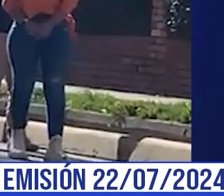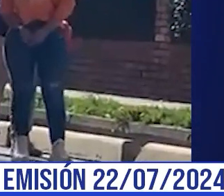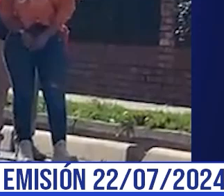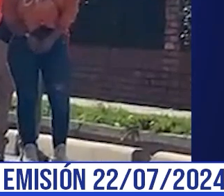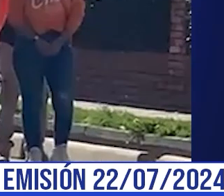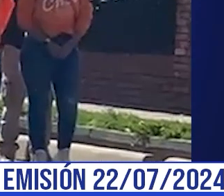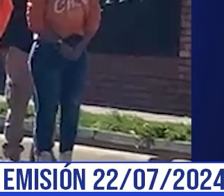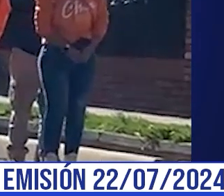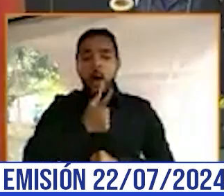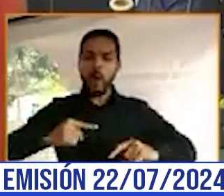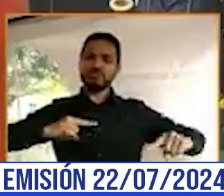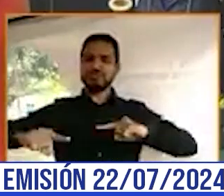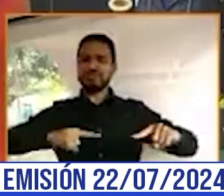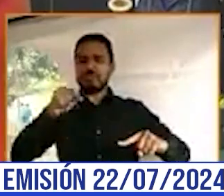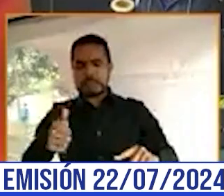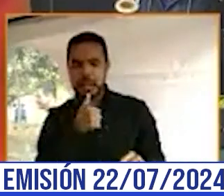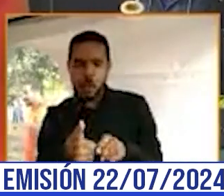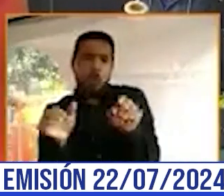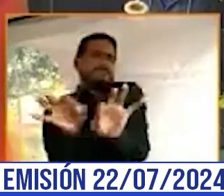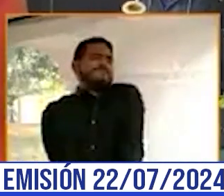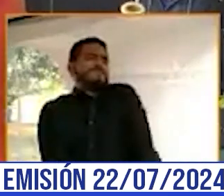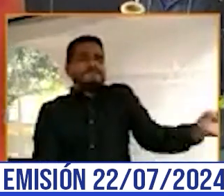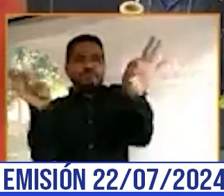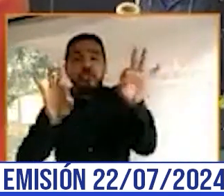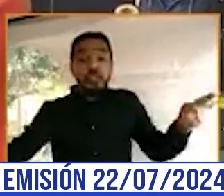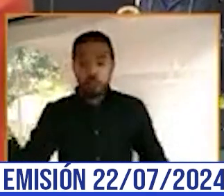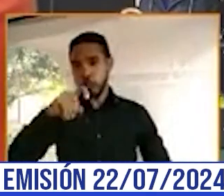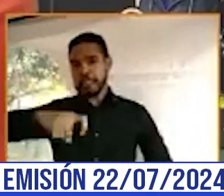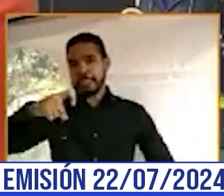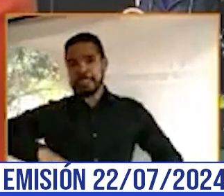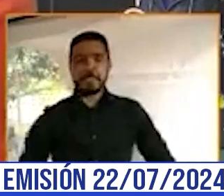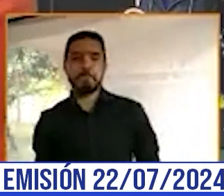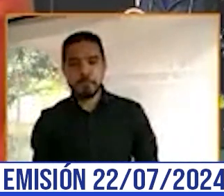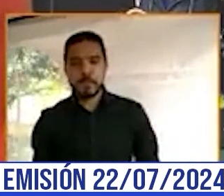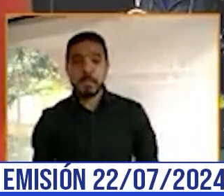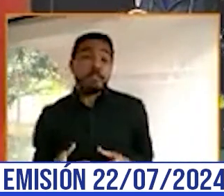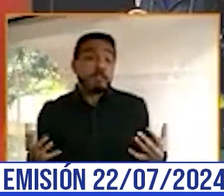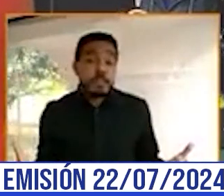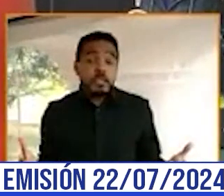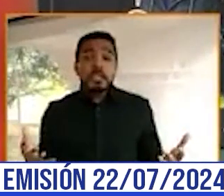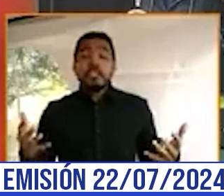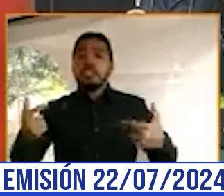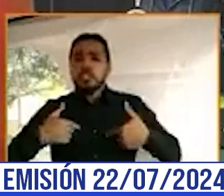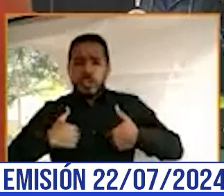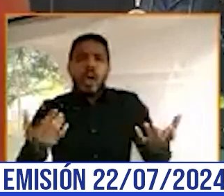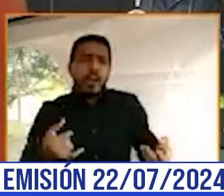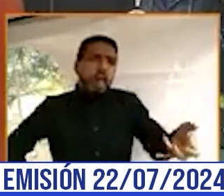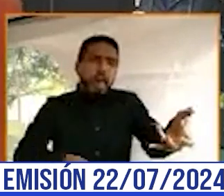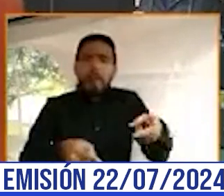sobre este precioso líquido que tanto necesitamos. No voy a extenderme